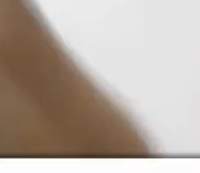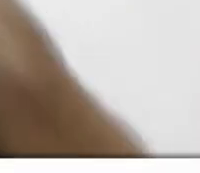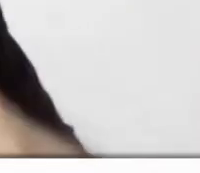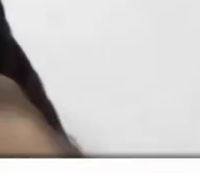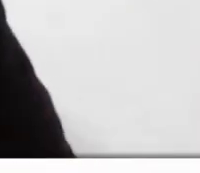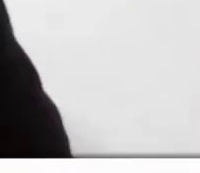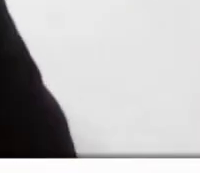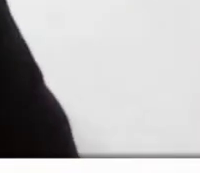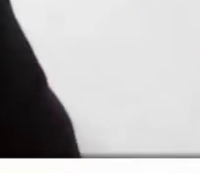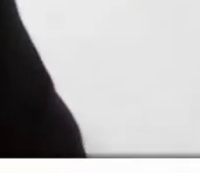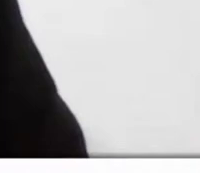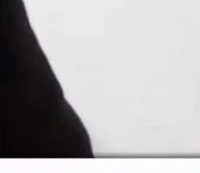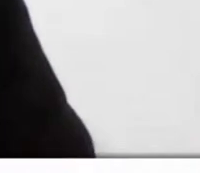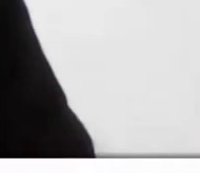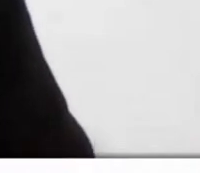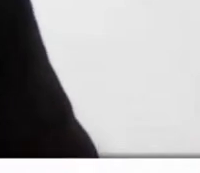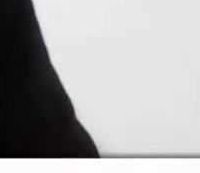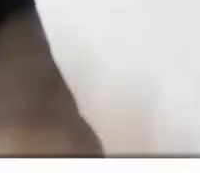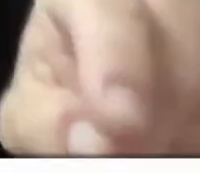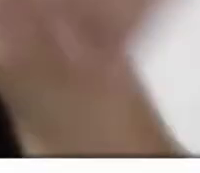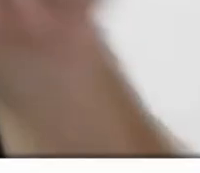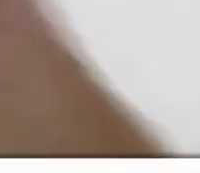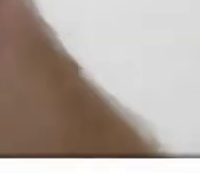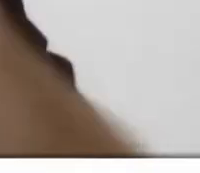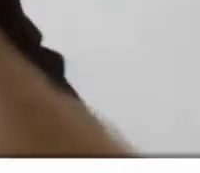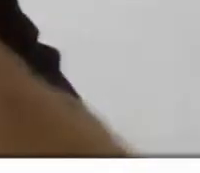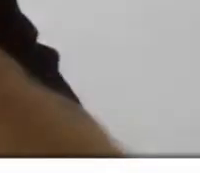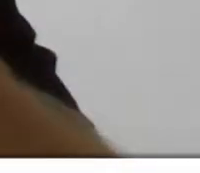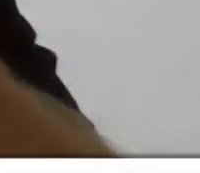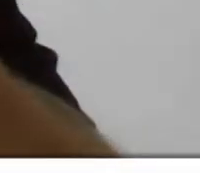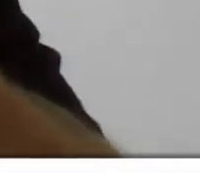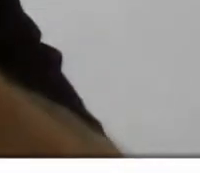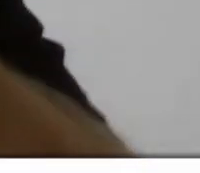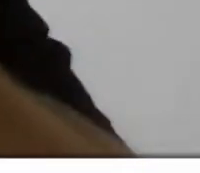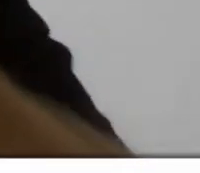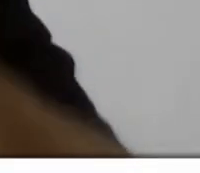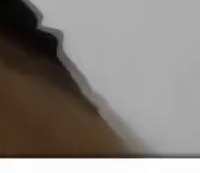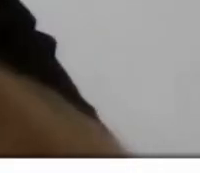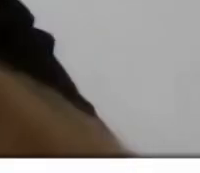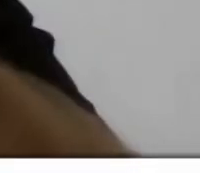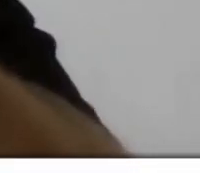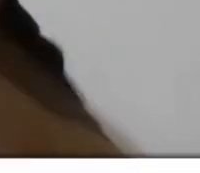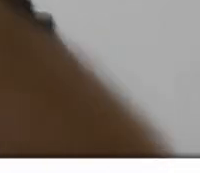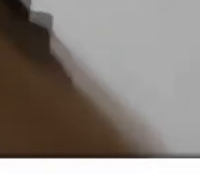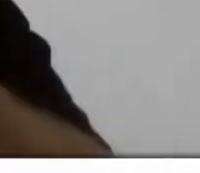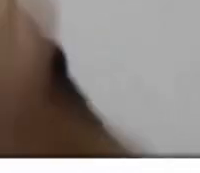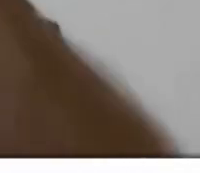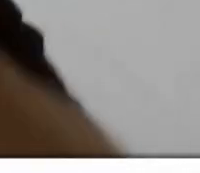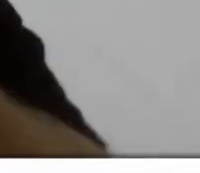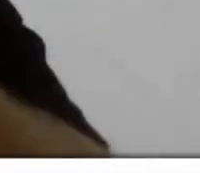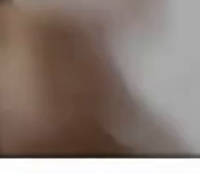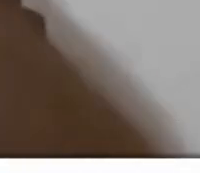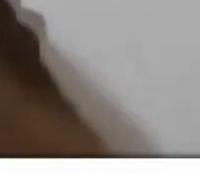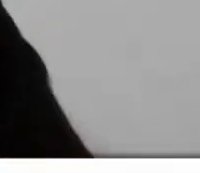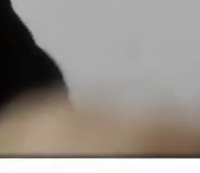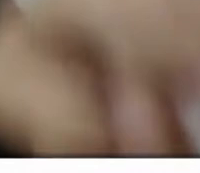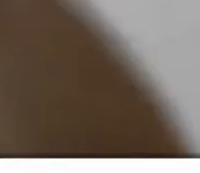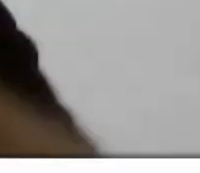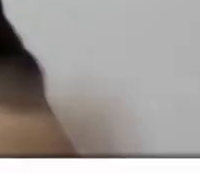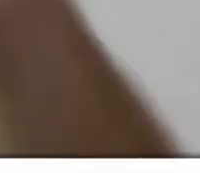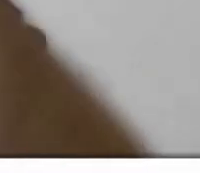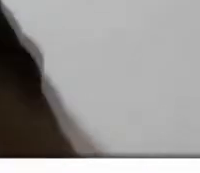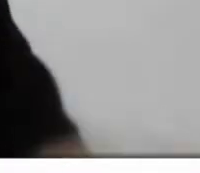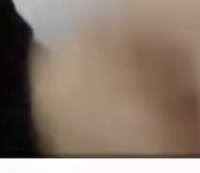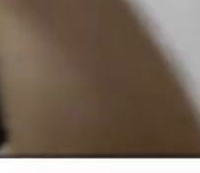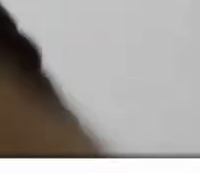para la dimensión de las cuentas provinciales y también incluso para la dimensión del fondo específico de COVID aprobado por